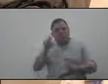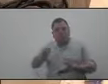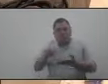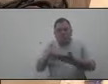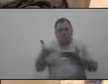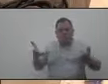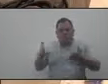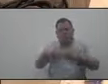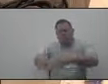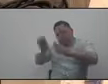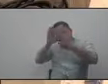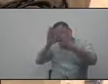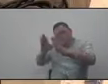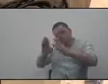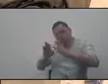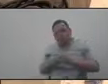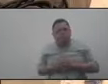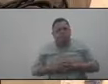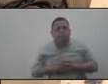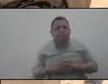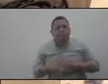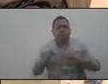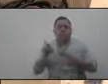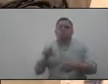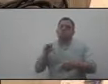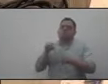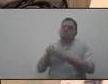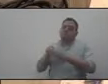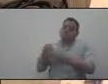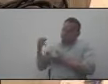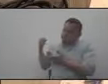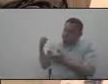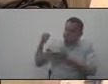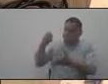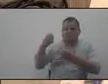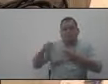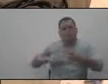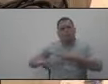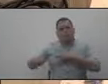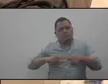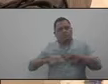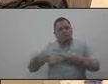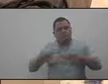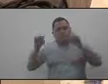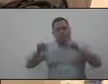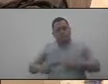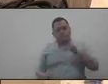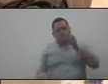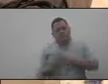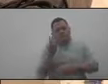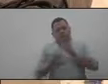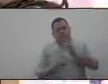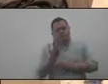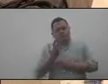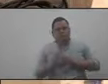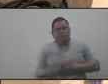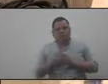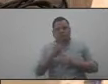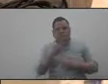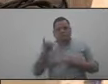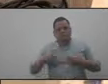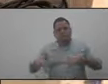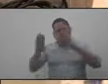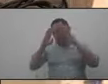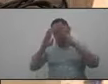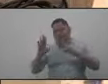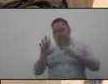que tenga esas herramientas financieras, administrativas, y pueda traducirse en una mejor atención que